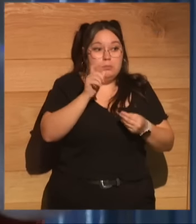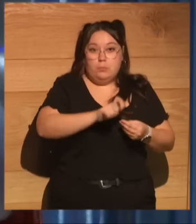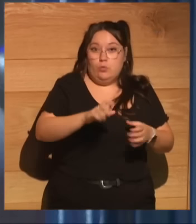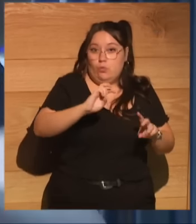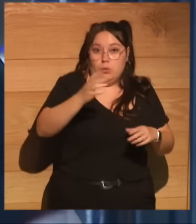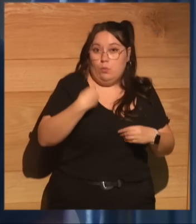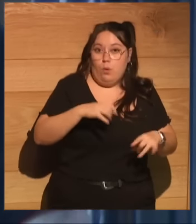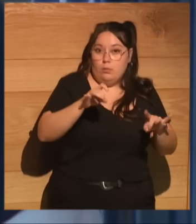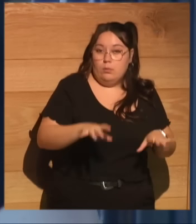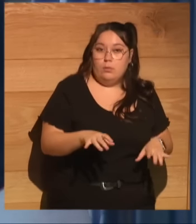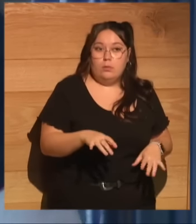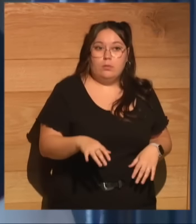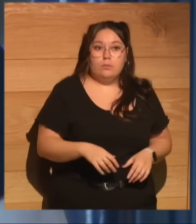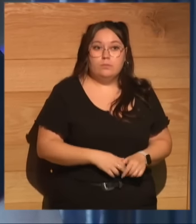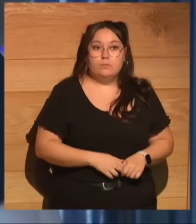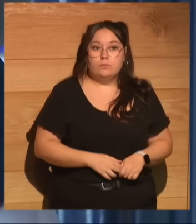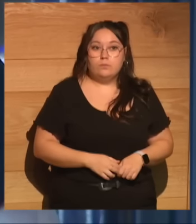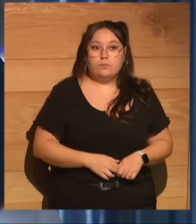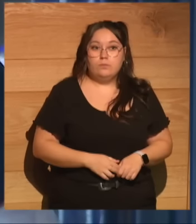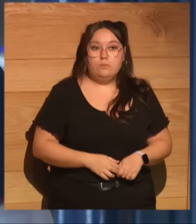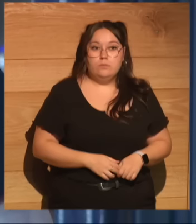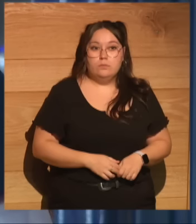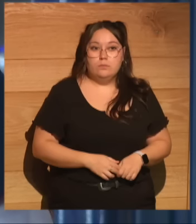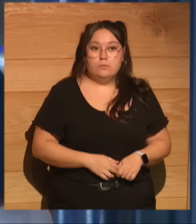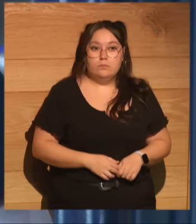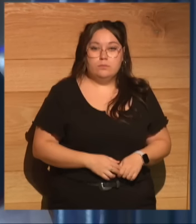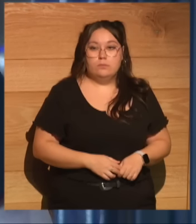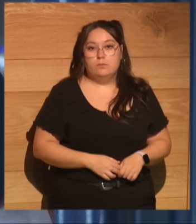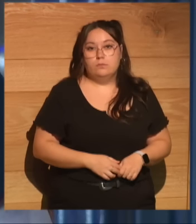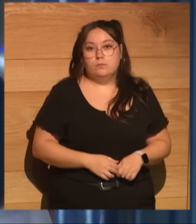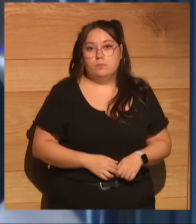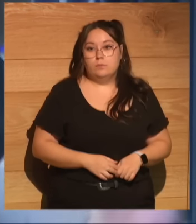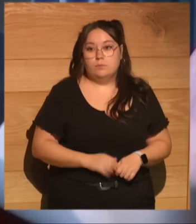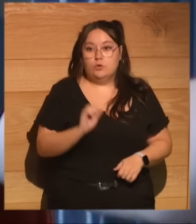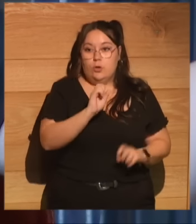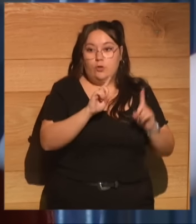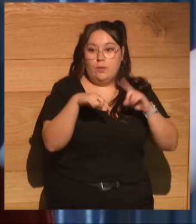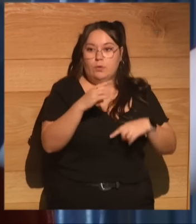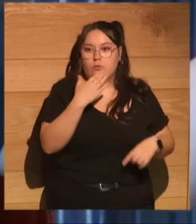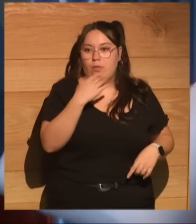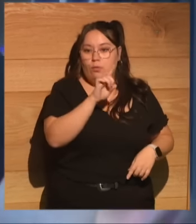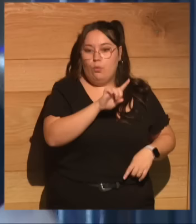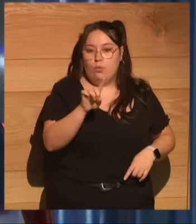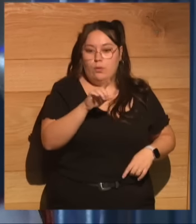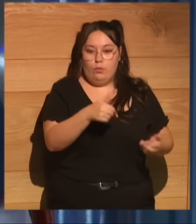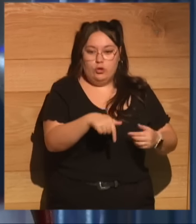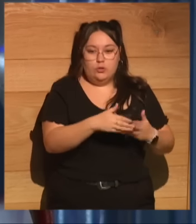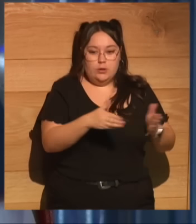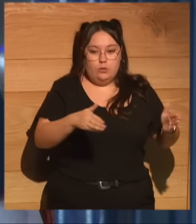pues ya con unos pocos años más tarde. Yo tenía 11 años cuando se estrenó